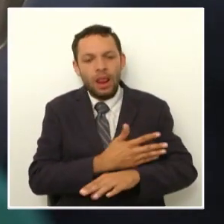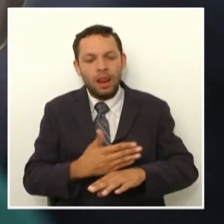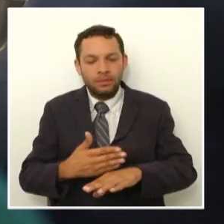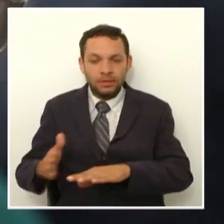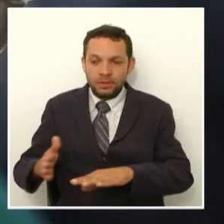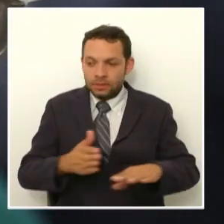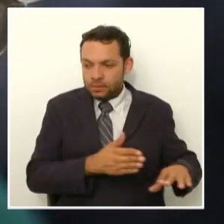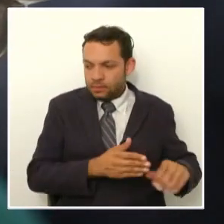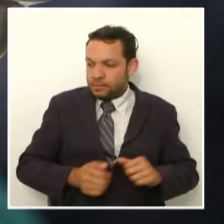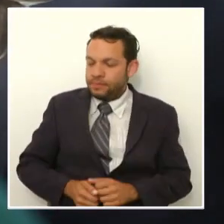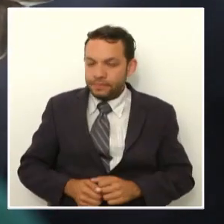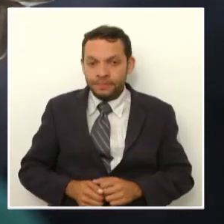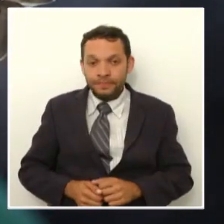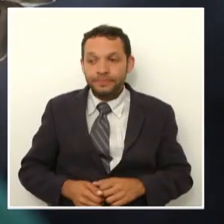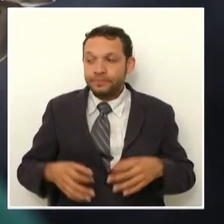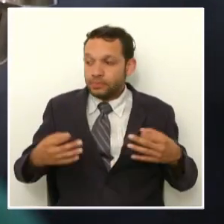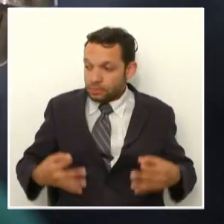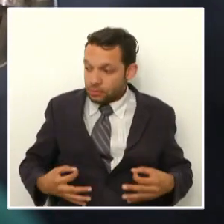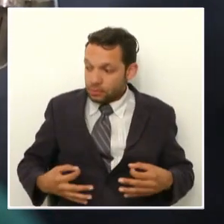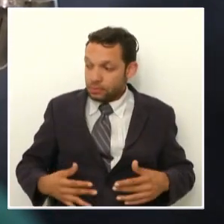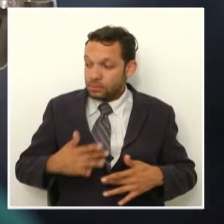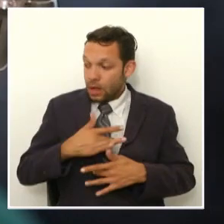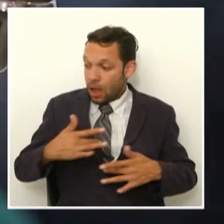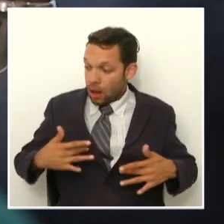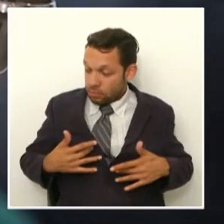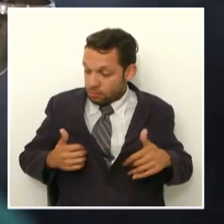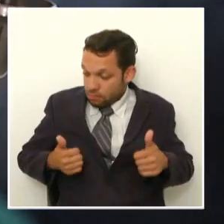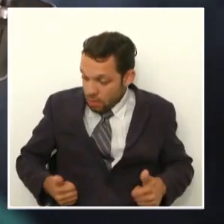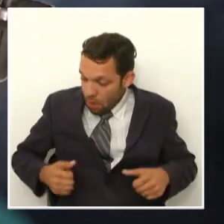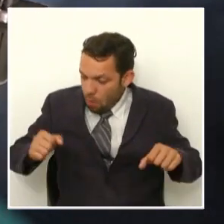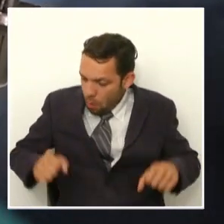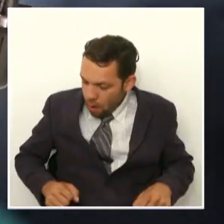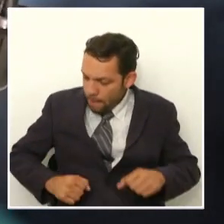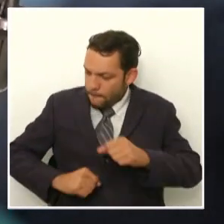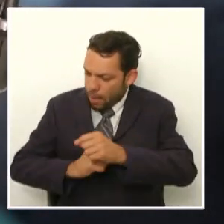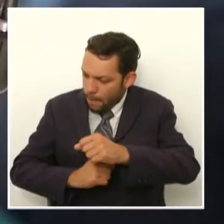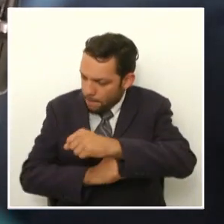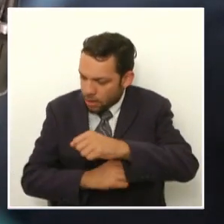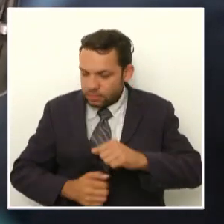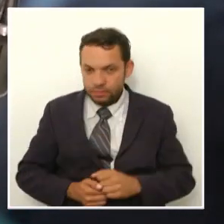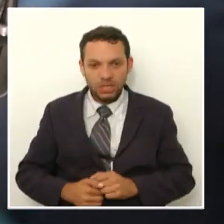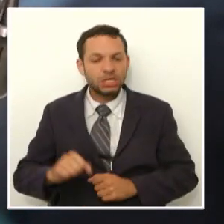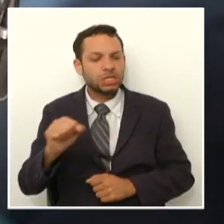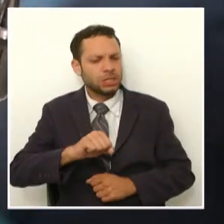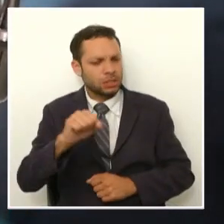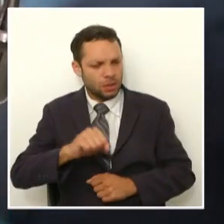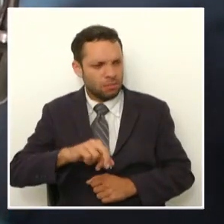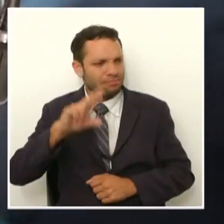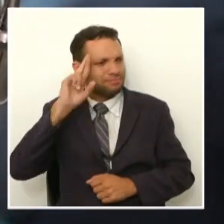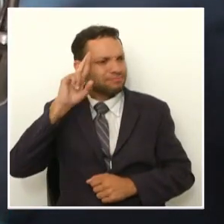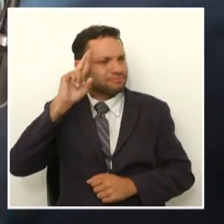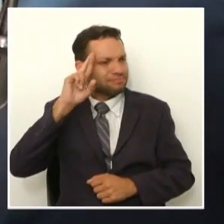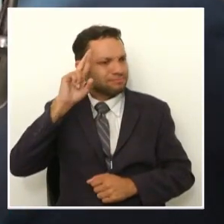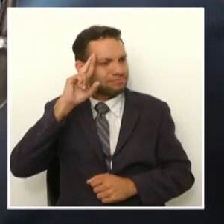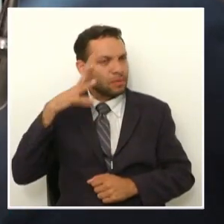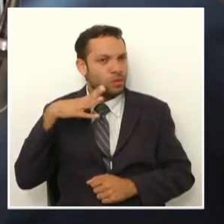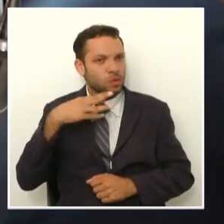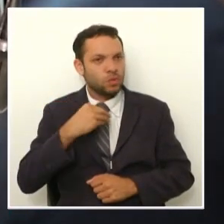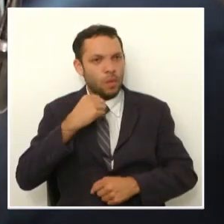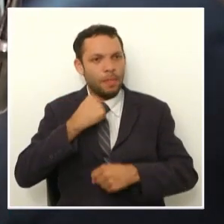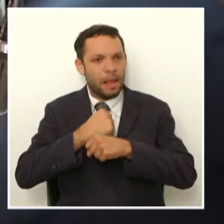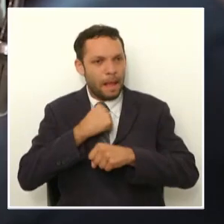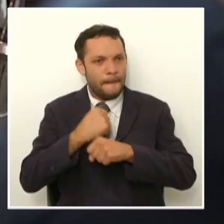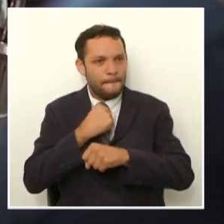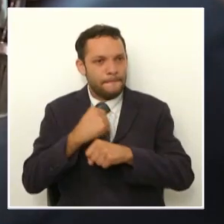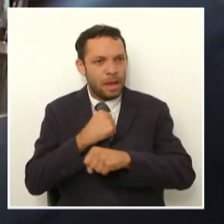obstante, estos eran métodos muy seguros. Dime. Eran métodos muy seguros. No, claro. Nosotros teníamos que trabajar a eso. Por